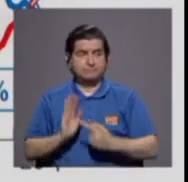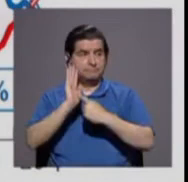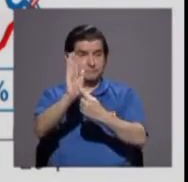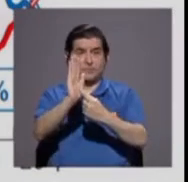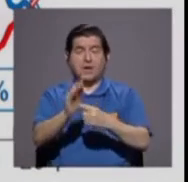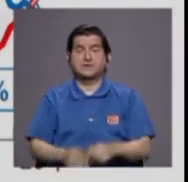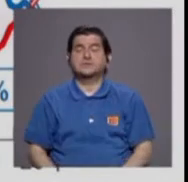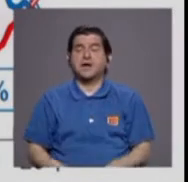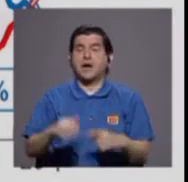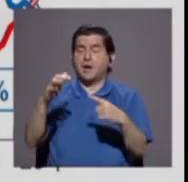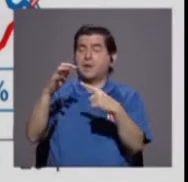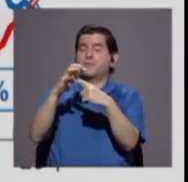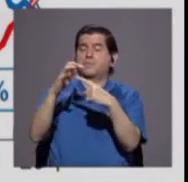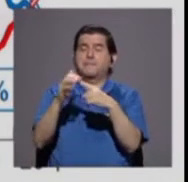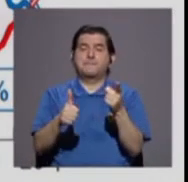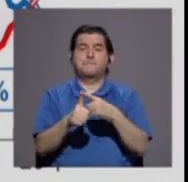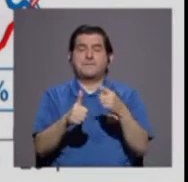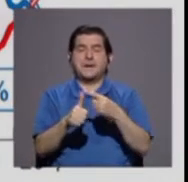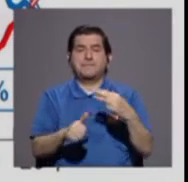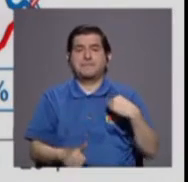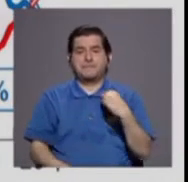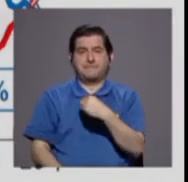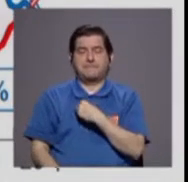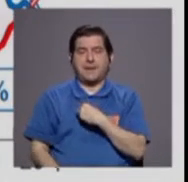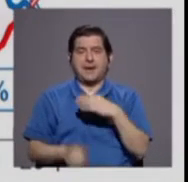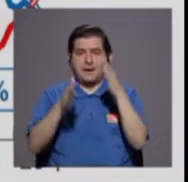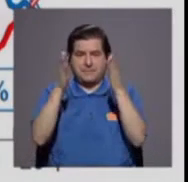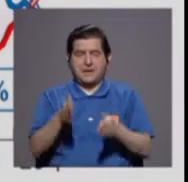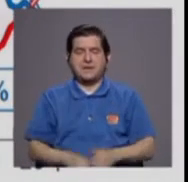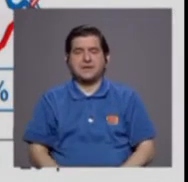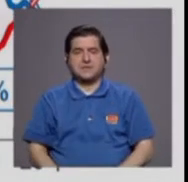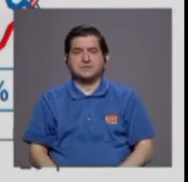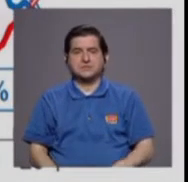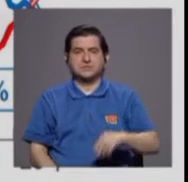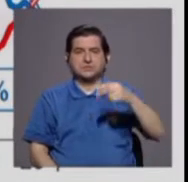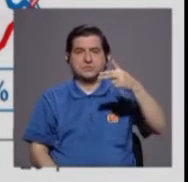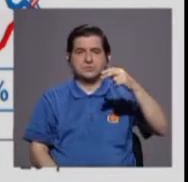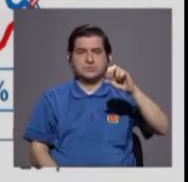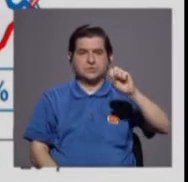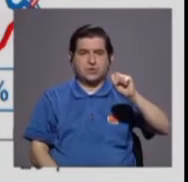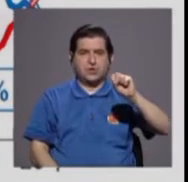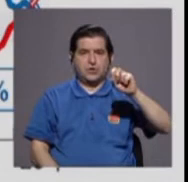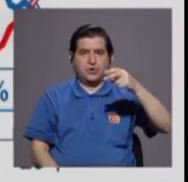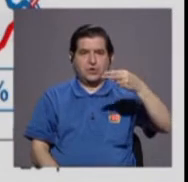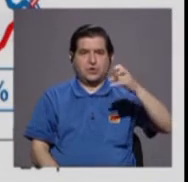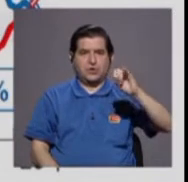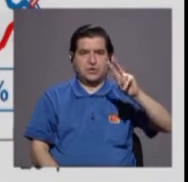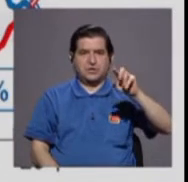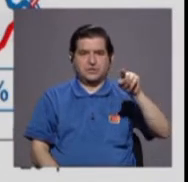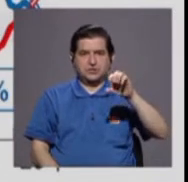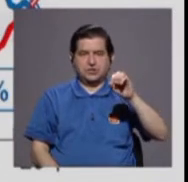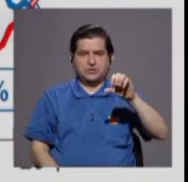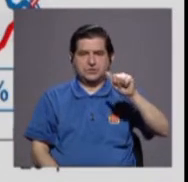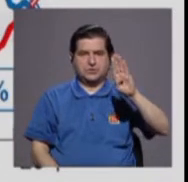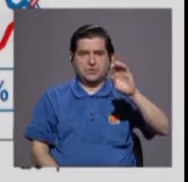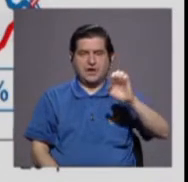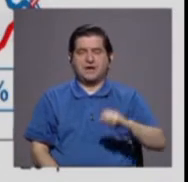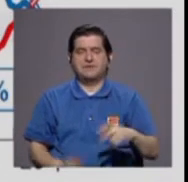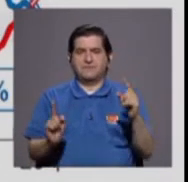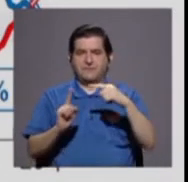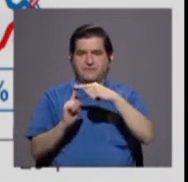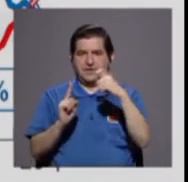la popularidad del primer ministro desde sus primeros años, 2012-2013, hasta